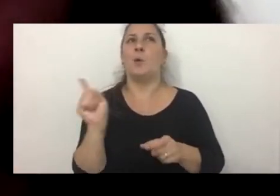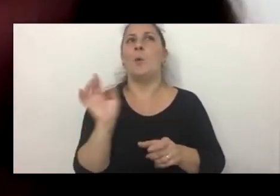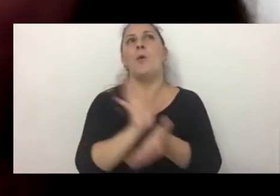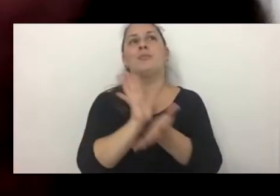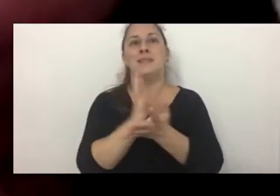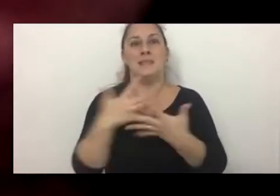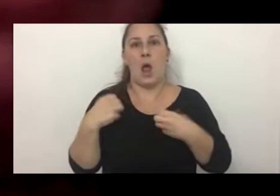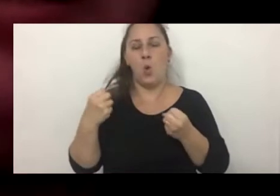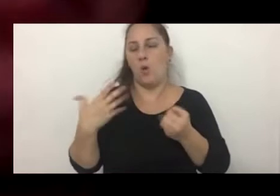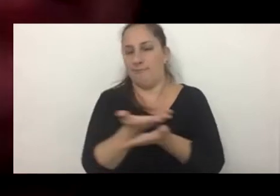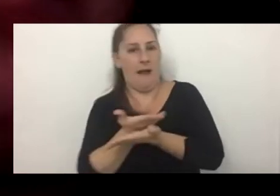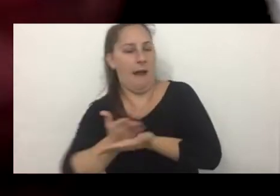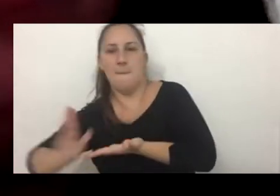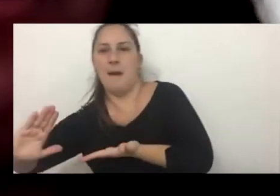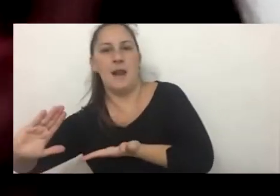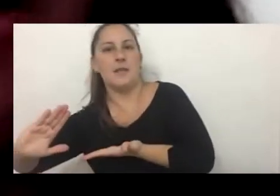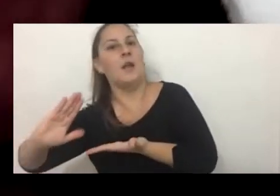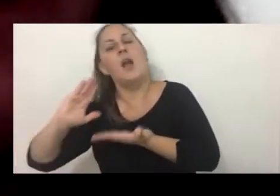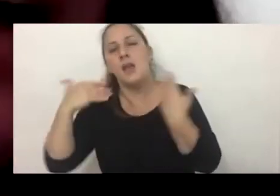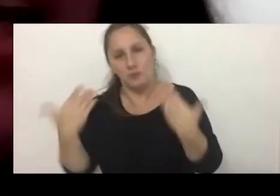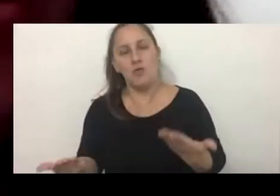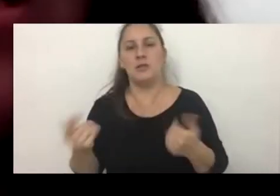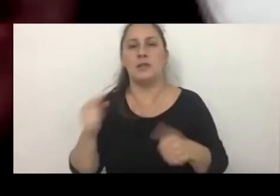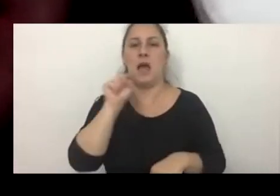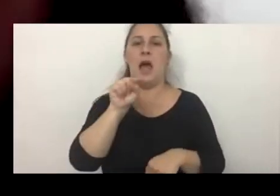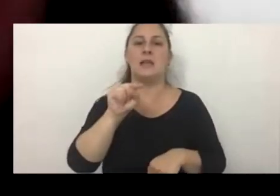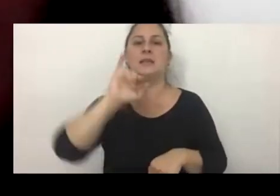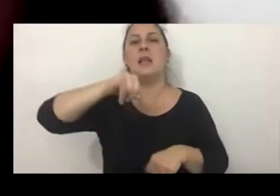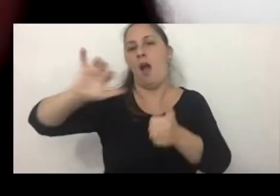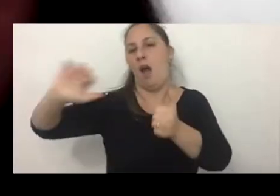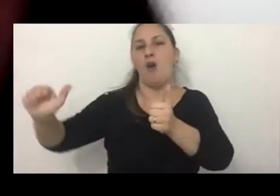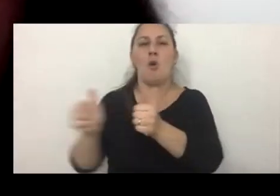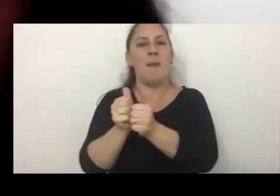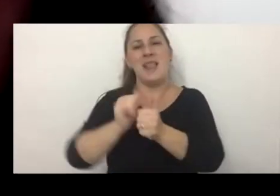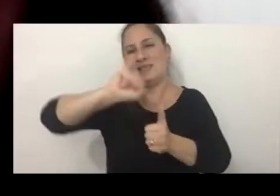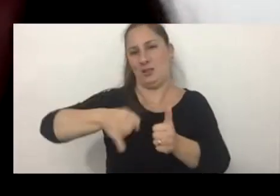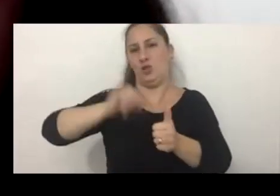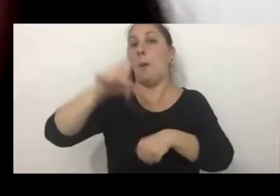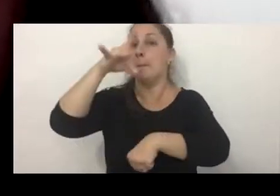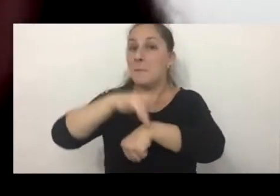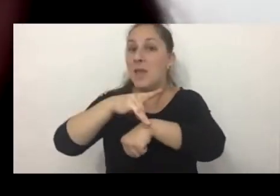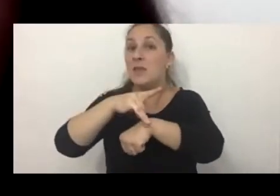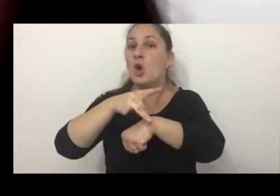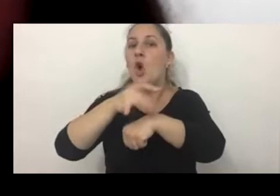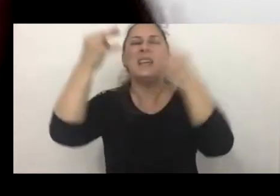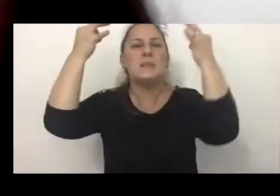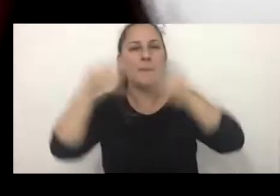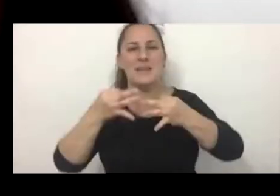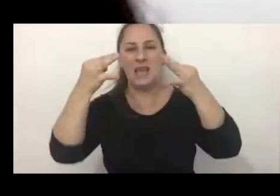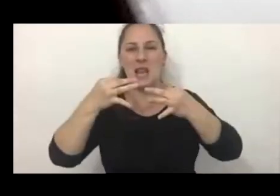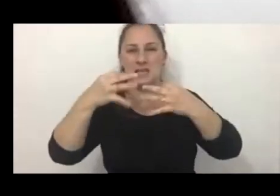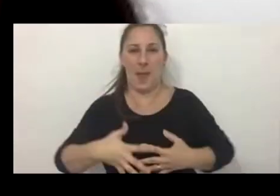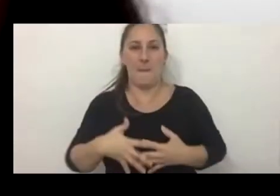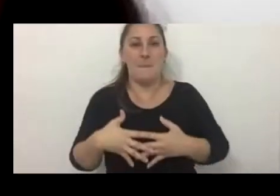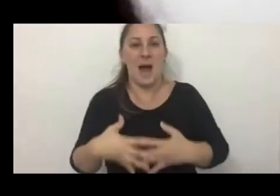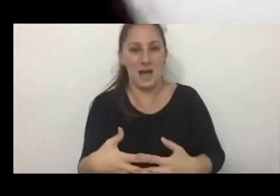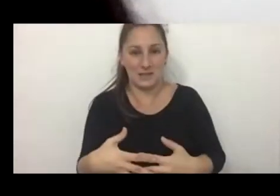mujer, desde el acompañamiento para la salud reproductiva, ya sea para la elección de cuándo y